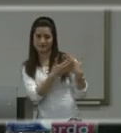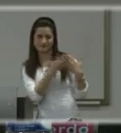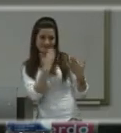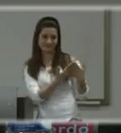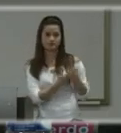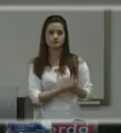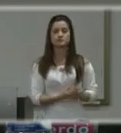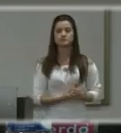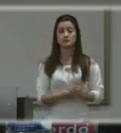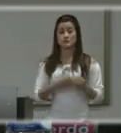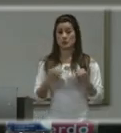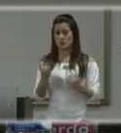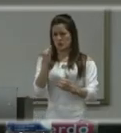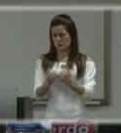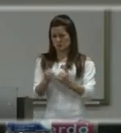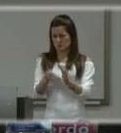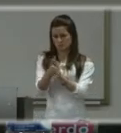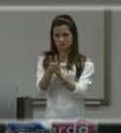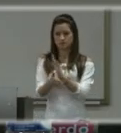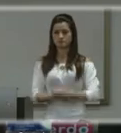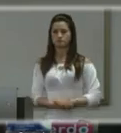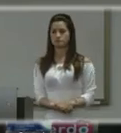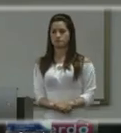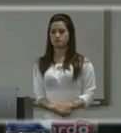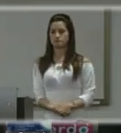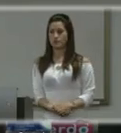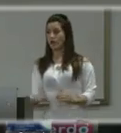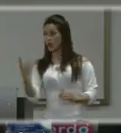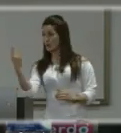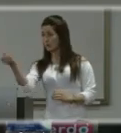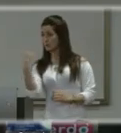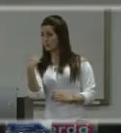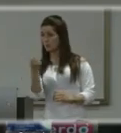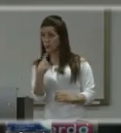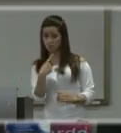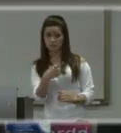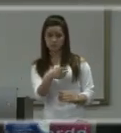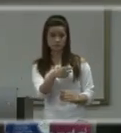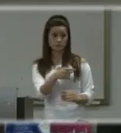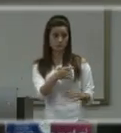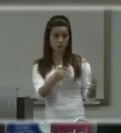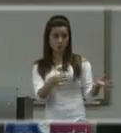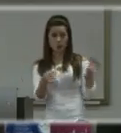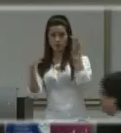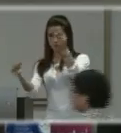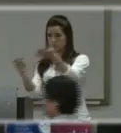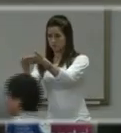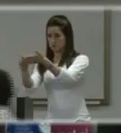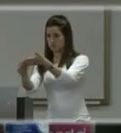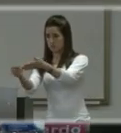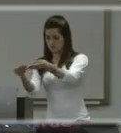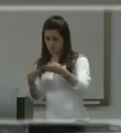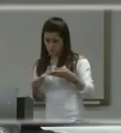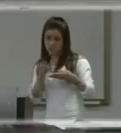Entonces ya digamos para concluir mi presentación, si alguien tiene preguntas, Andrea tiene papeles para realizar las